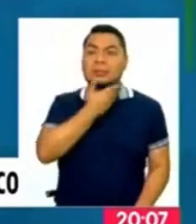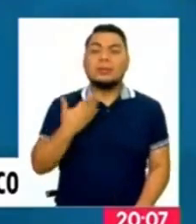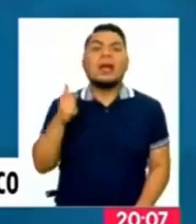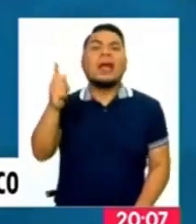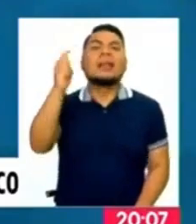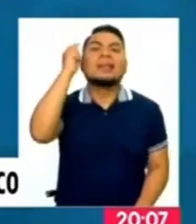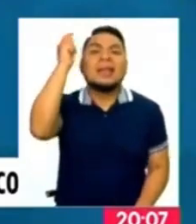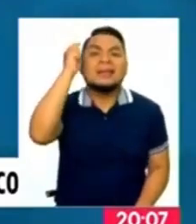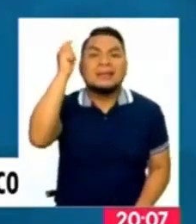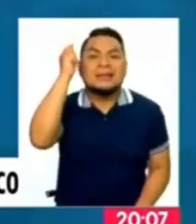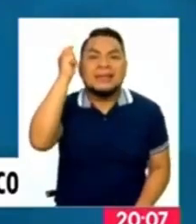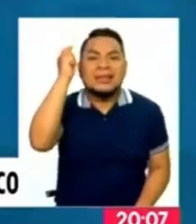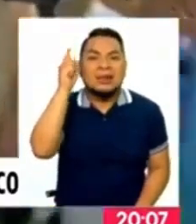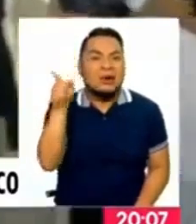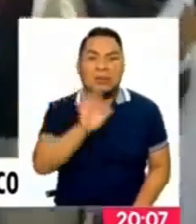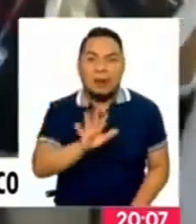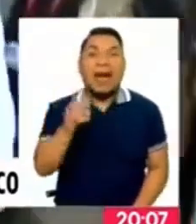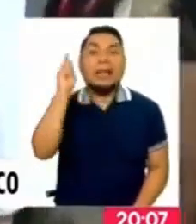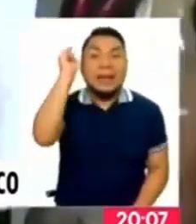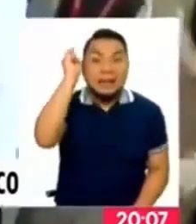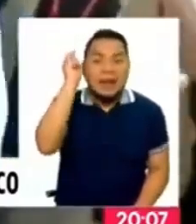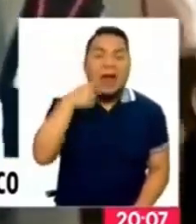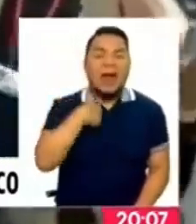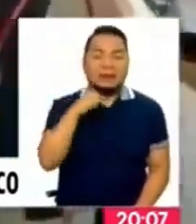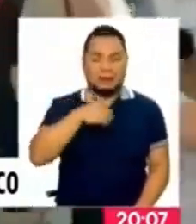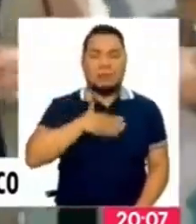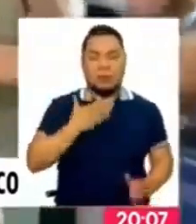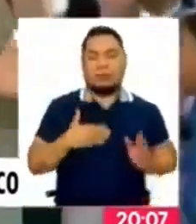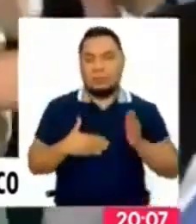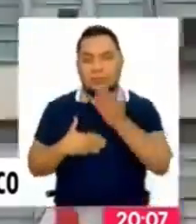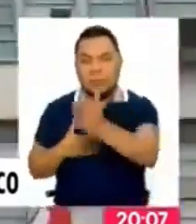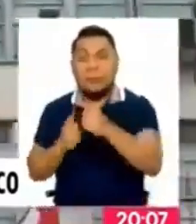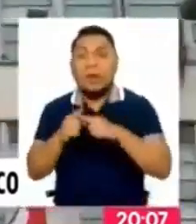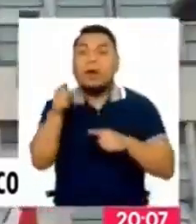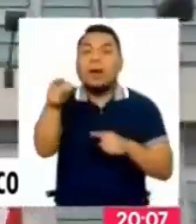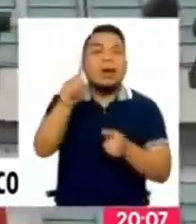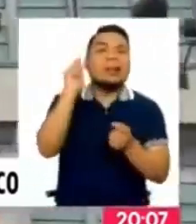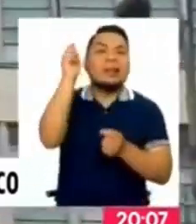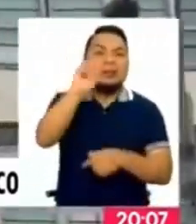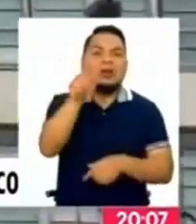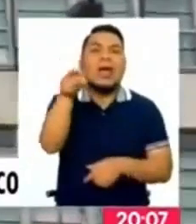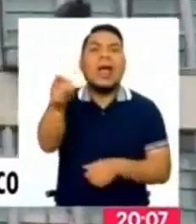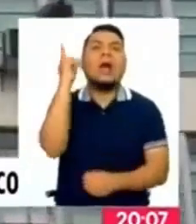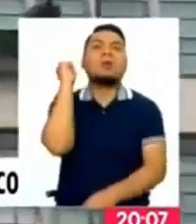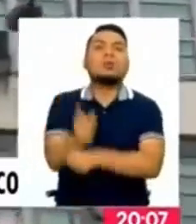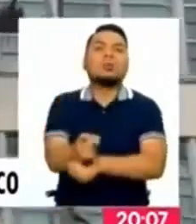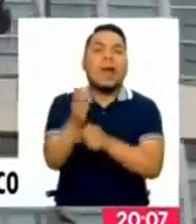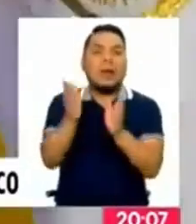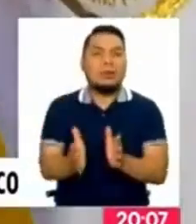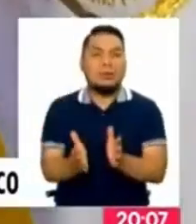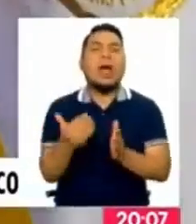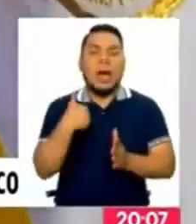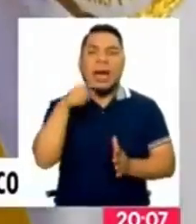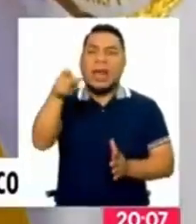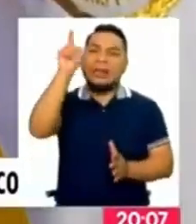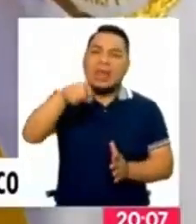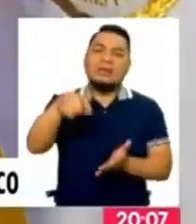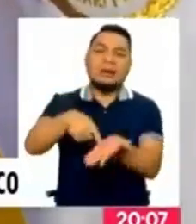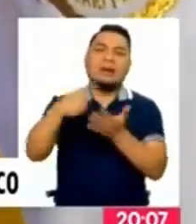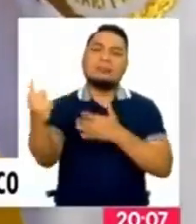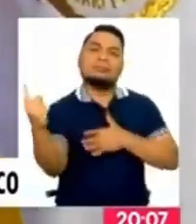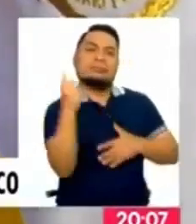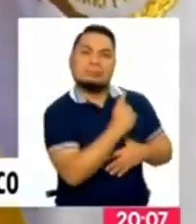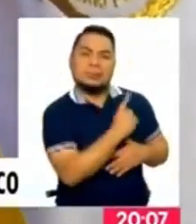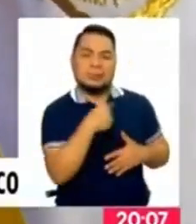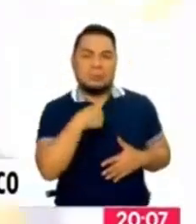un agente para que mantenga informado al gobierno y así anticiparse a las pesquisas que realice la fiscalía a estar atentos a esta nueva